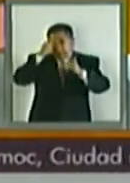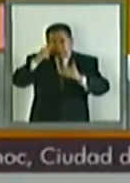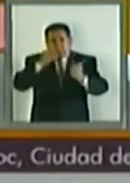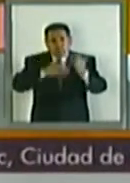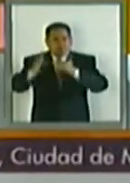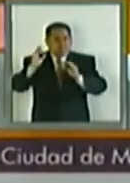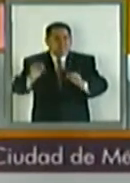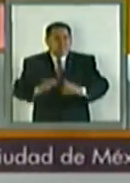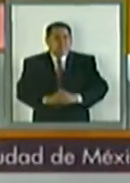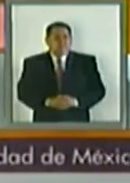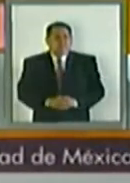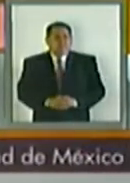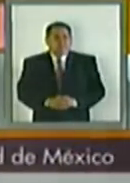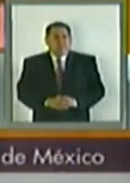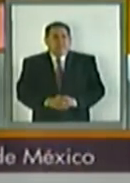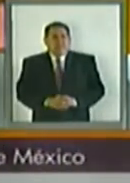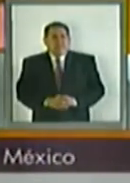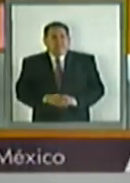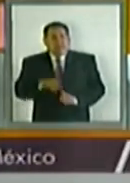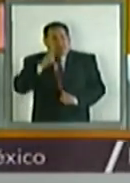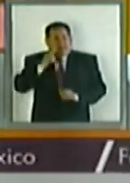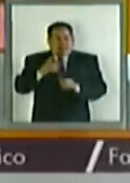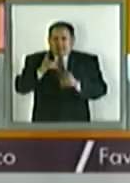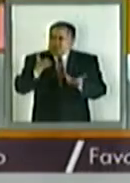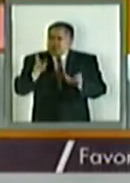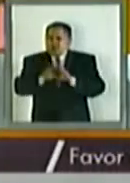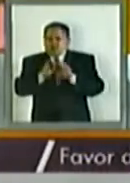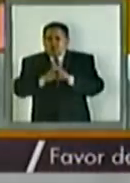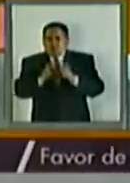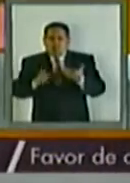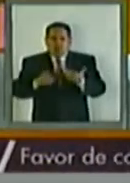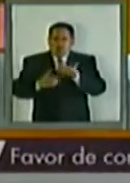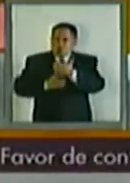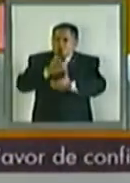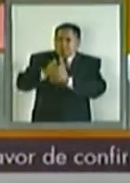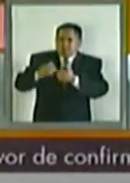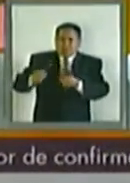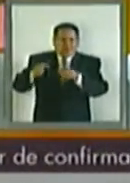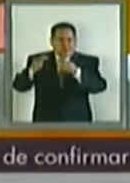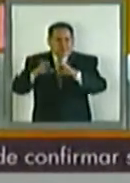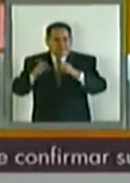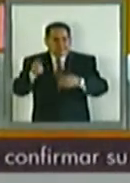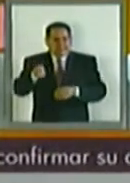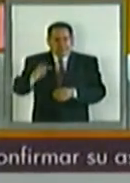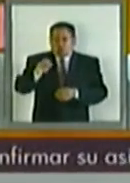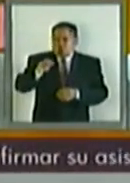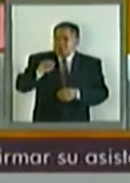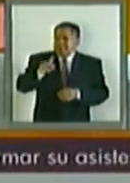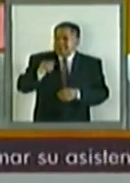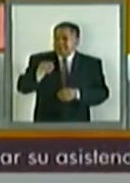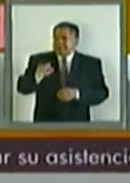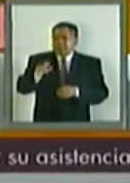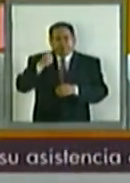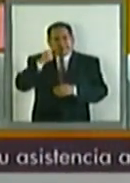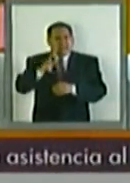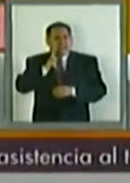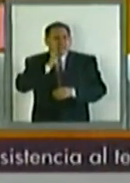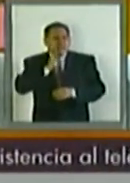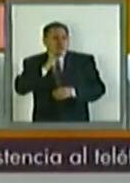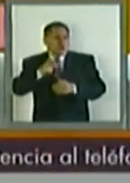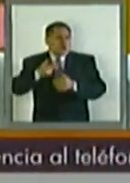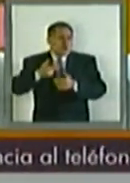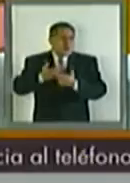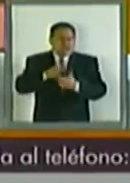país. Frente al comportamiento de los mercados de bienes primarios o commodities, como lo es el mercado de hidrocarburos, el